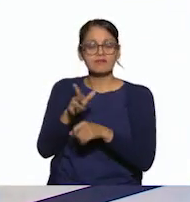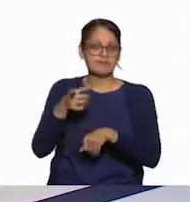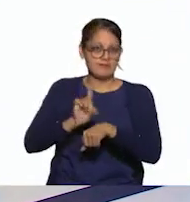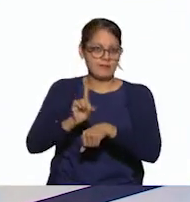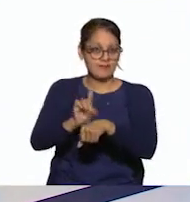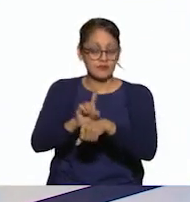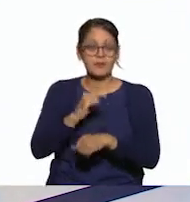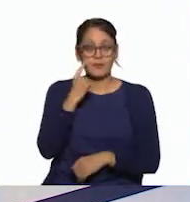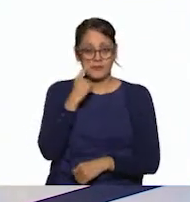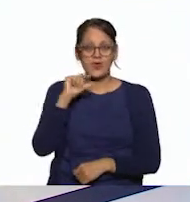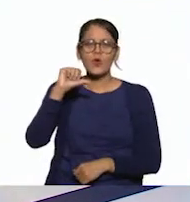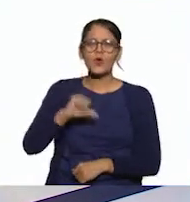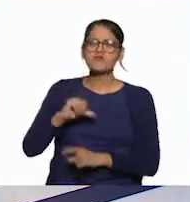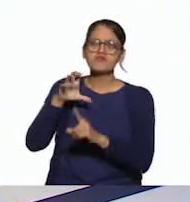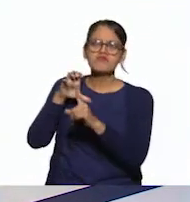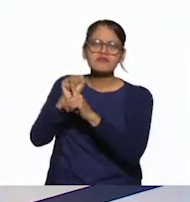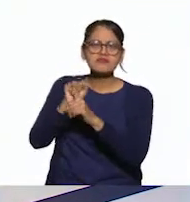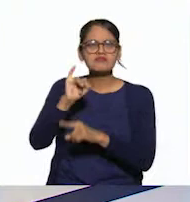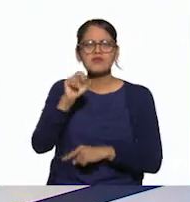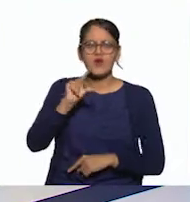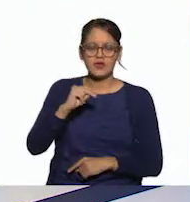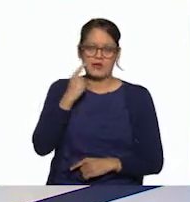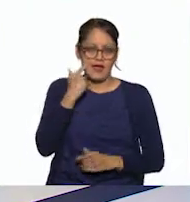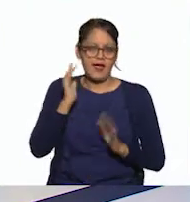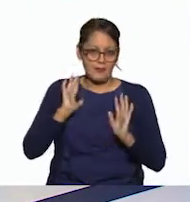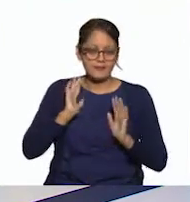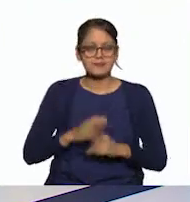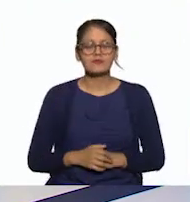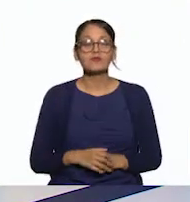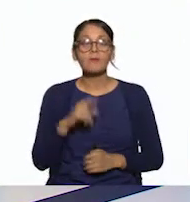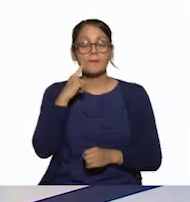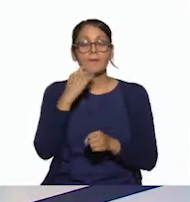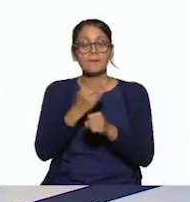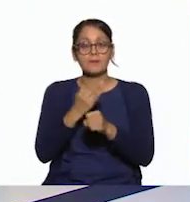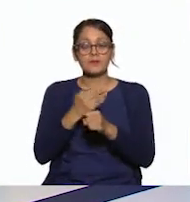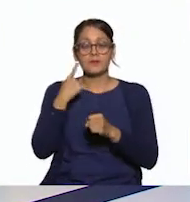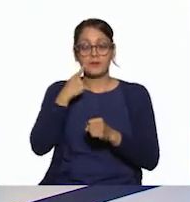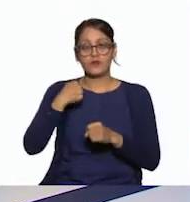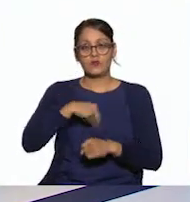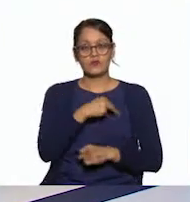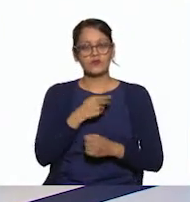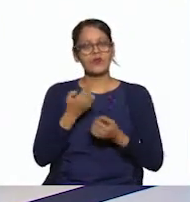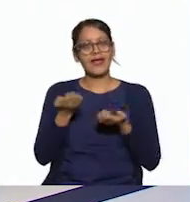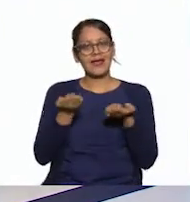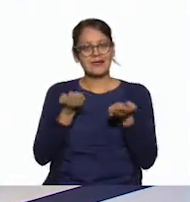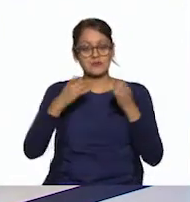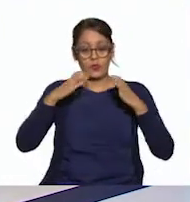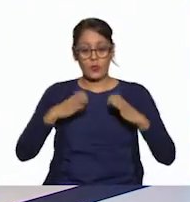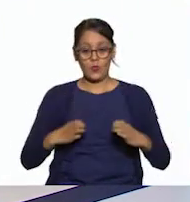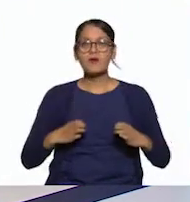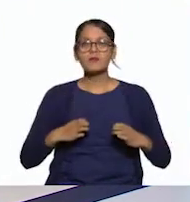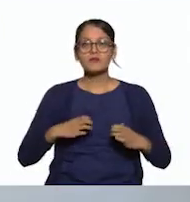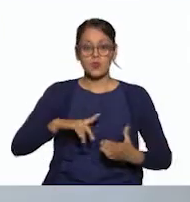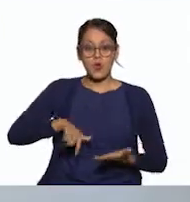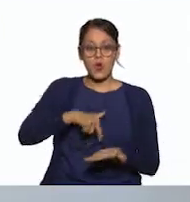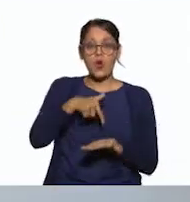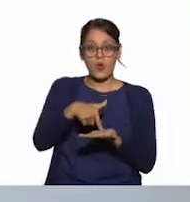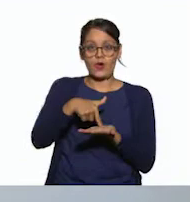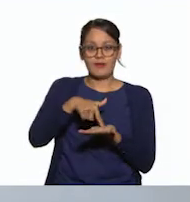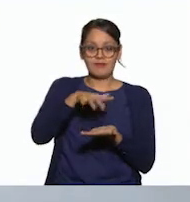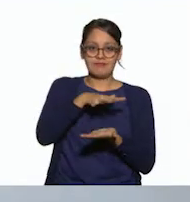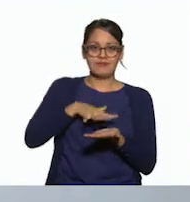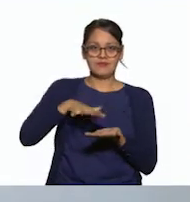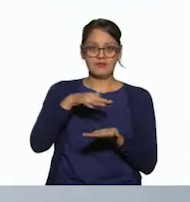día de hoy la logramos cumplir. Y nuestro propósito es explorar a partir de ejercicios corporales el espacio personal